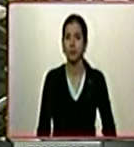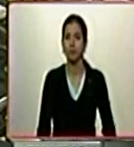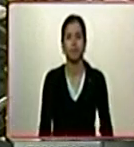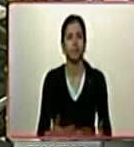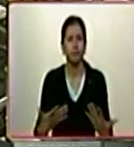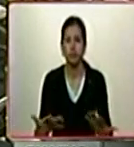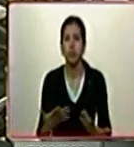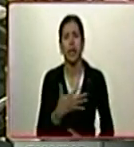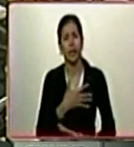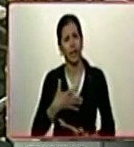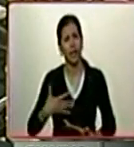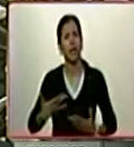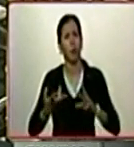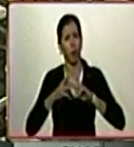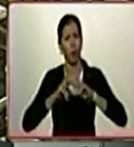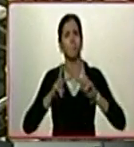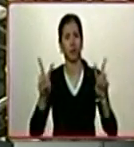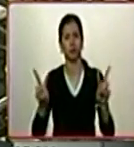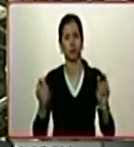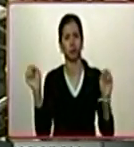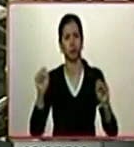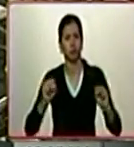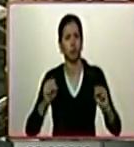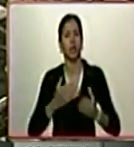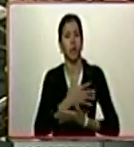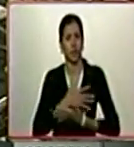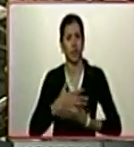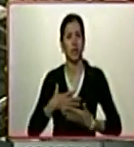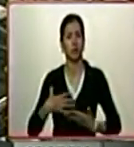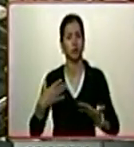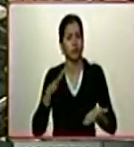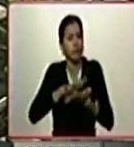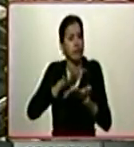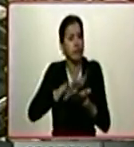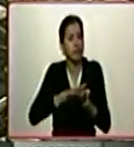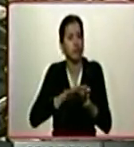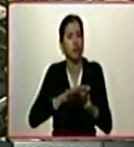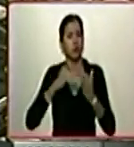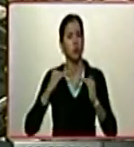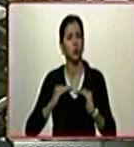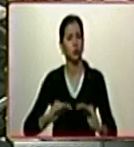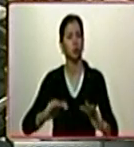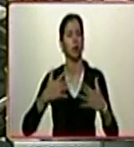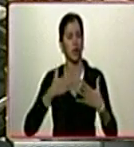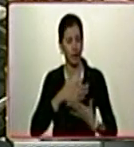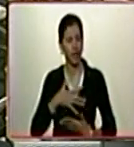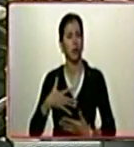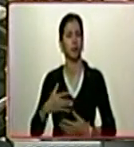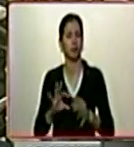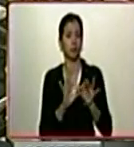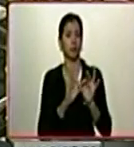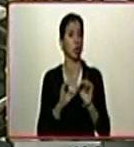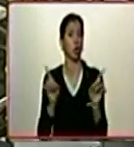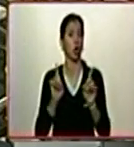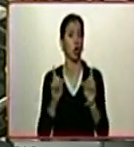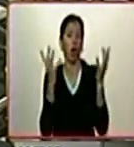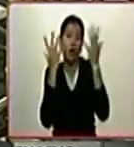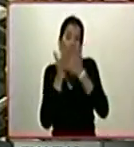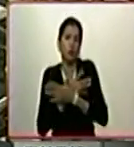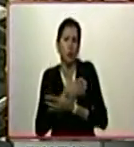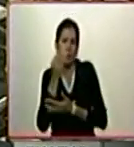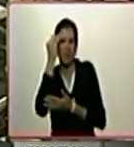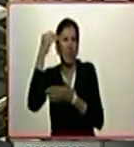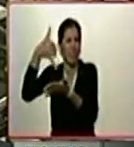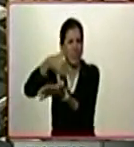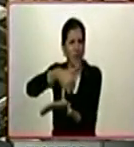paz, nuestros deseos de tranquilidad y de armonía no deben confundirse con